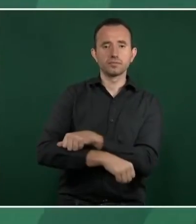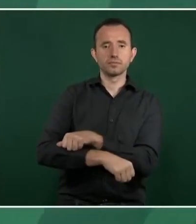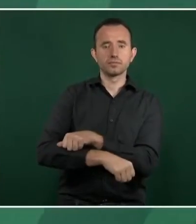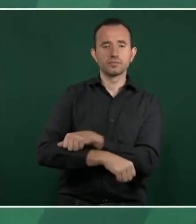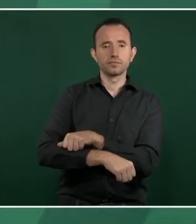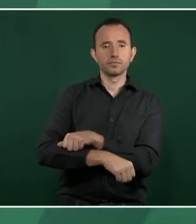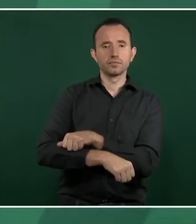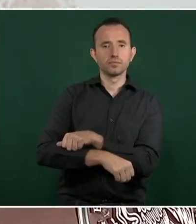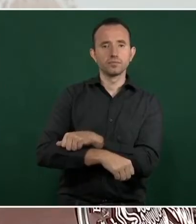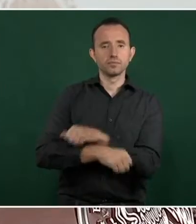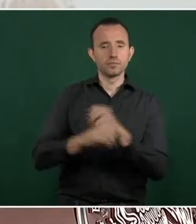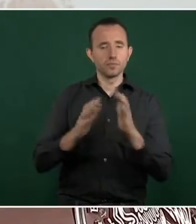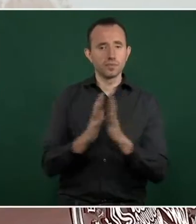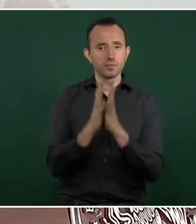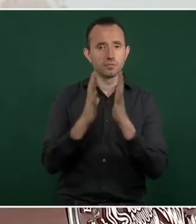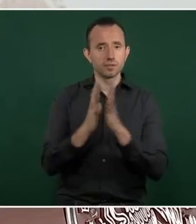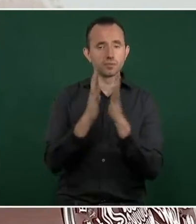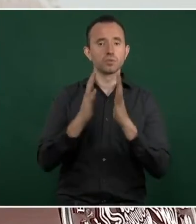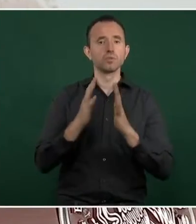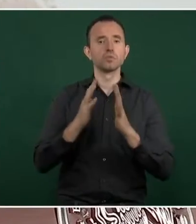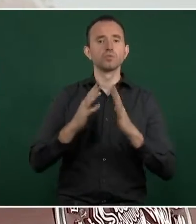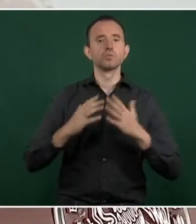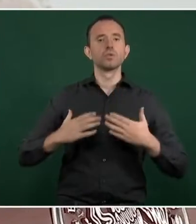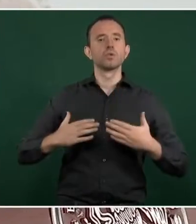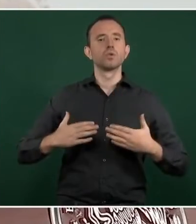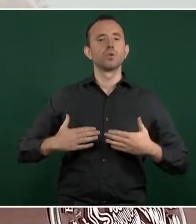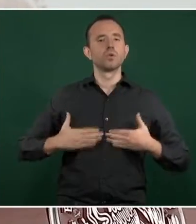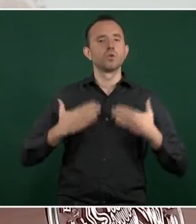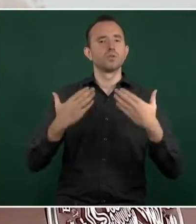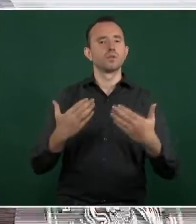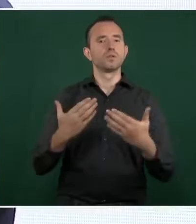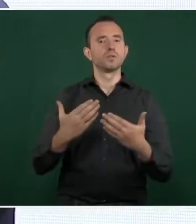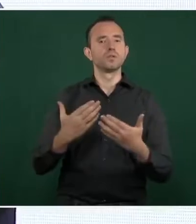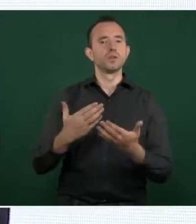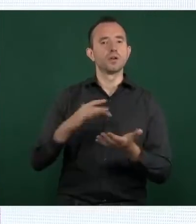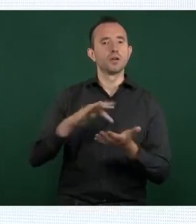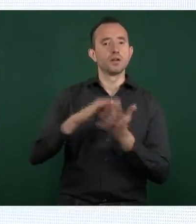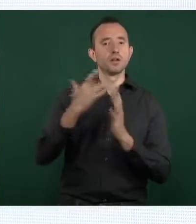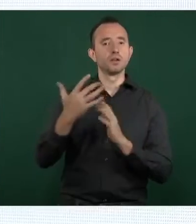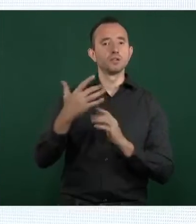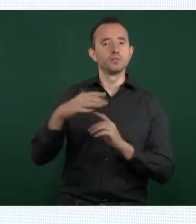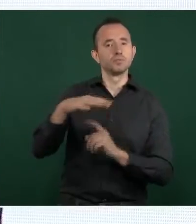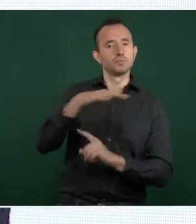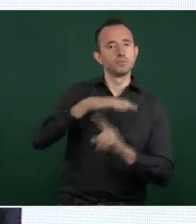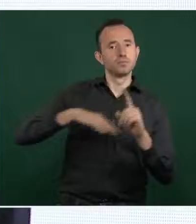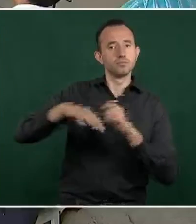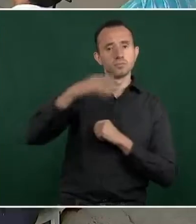la participación, la confianza de millones de mexicanos. Pero